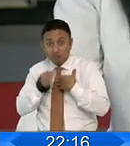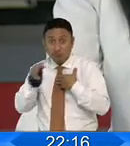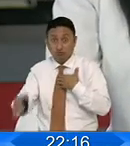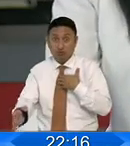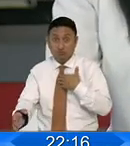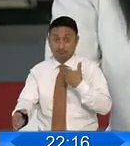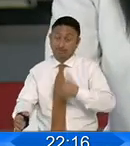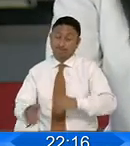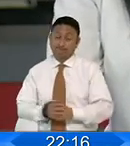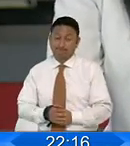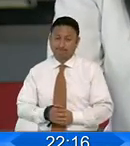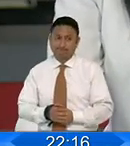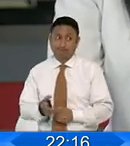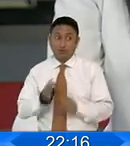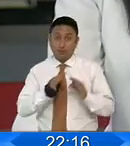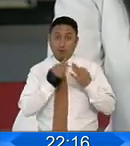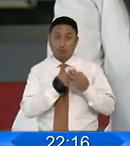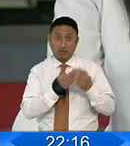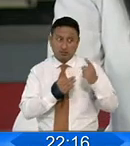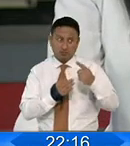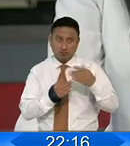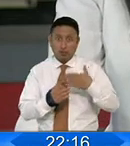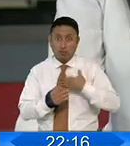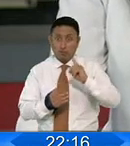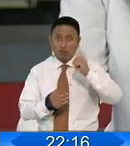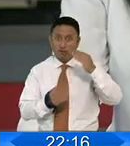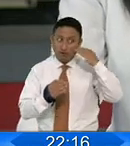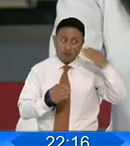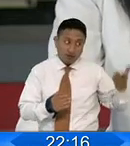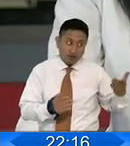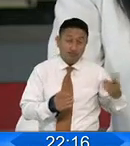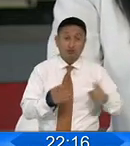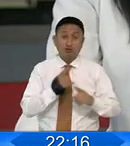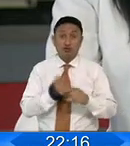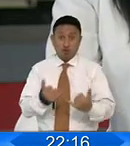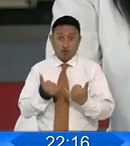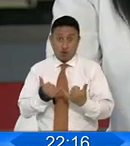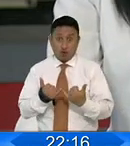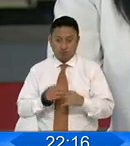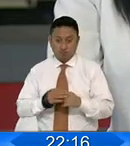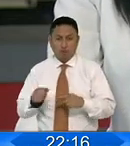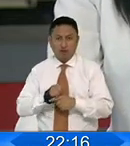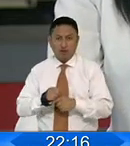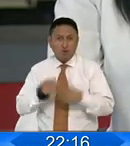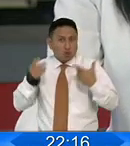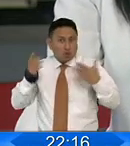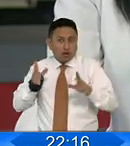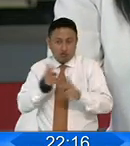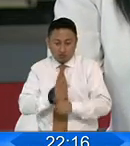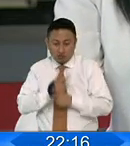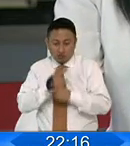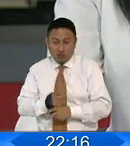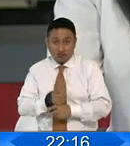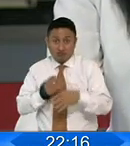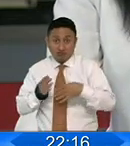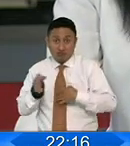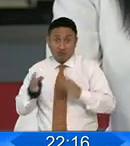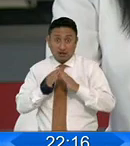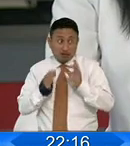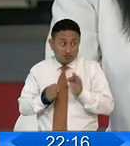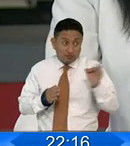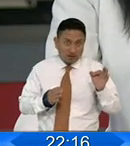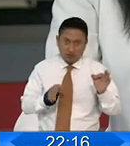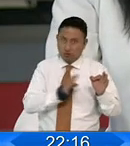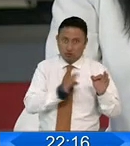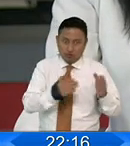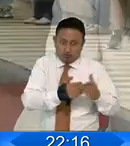COVID-19. Proteger a sus familias es su mayor prioridad, por eso ponen en práctica toda medida para llevar el virus a sus hogares.